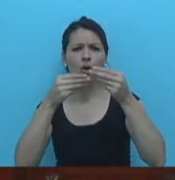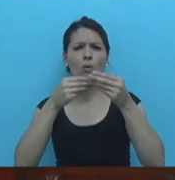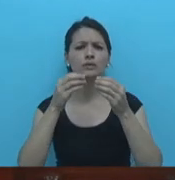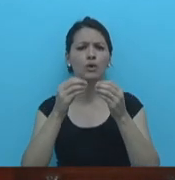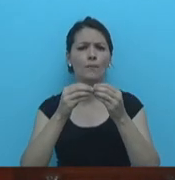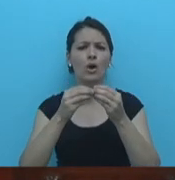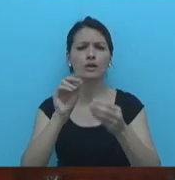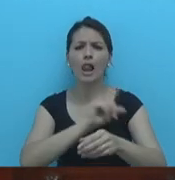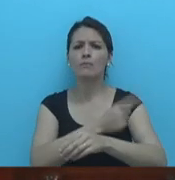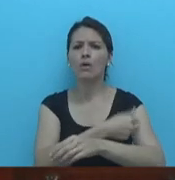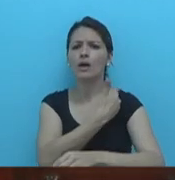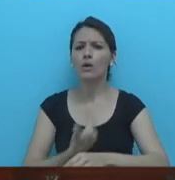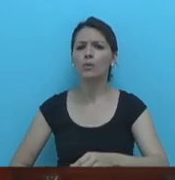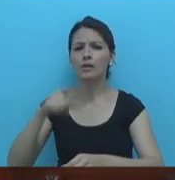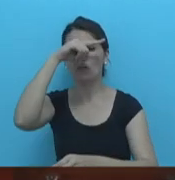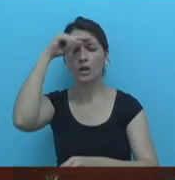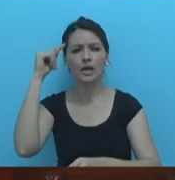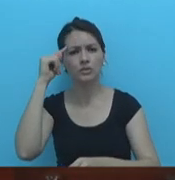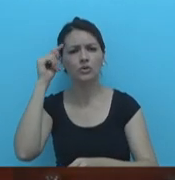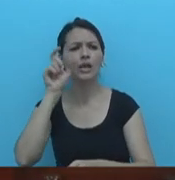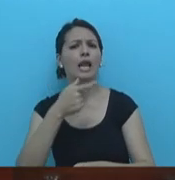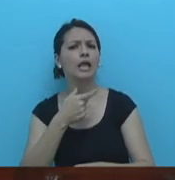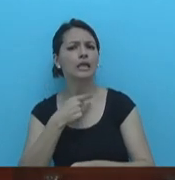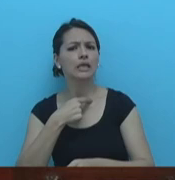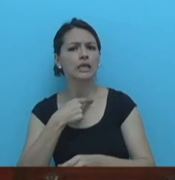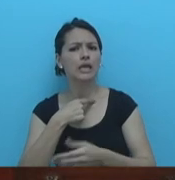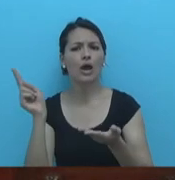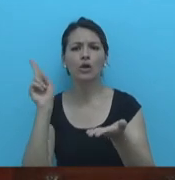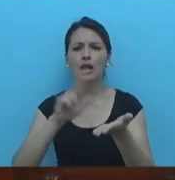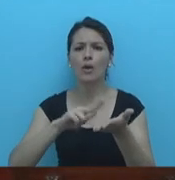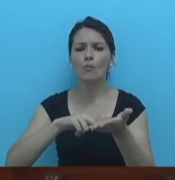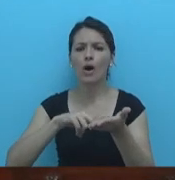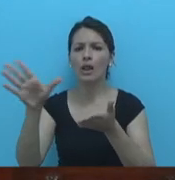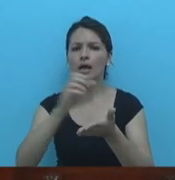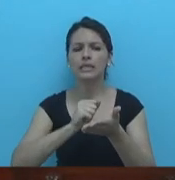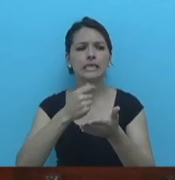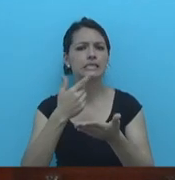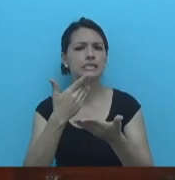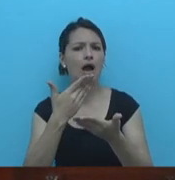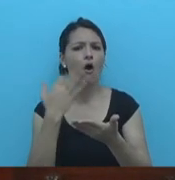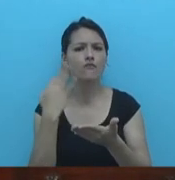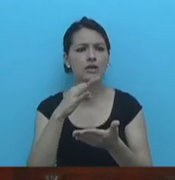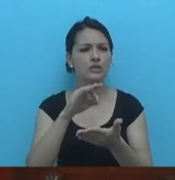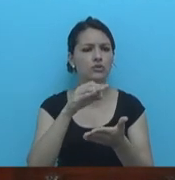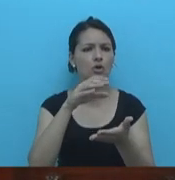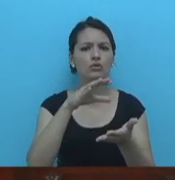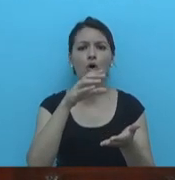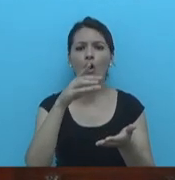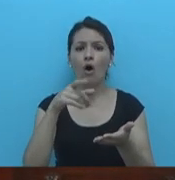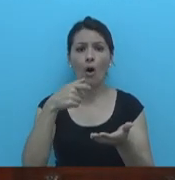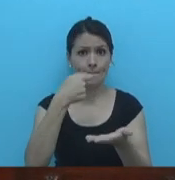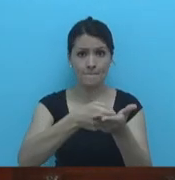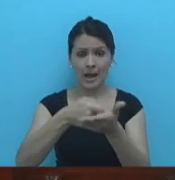intención del Poder Ejecutivo Nacional de alcanzar con el impuesto a las ganancias a mutuales, cooperativas de crédito y seguros, como así también